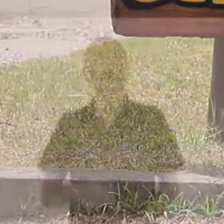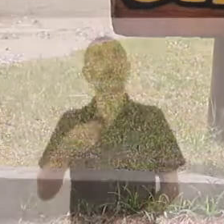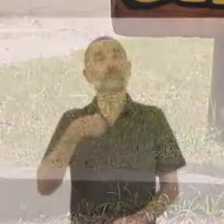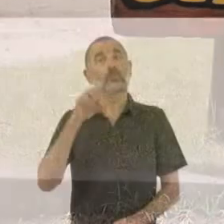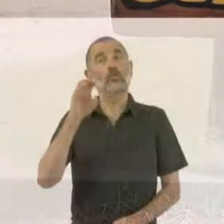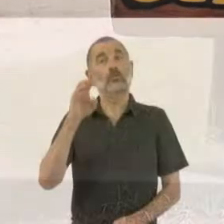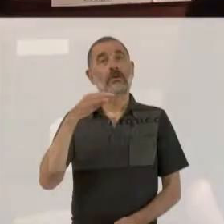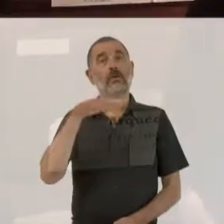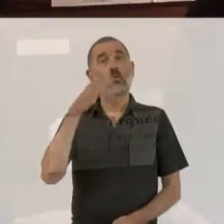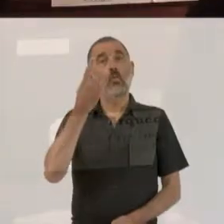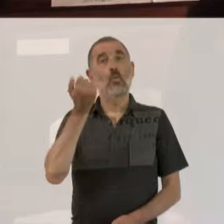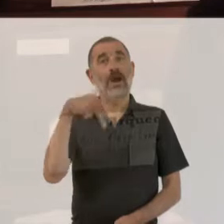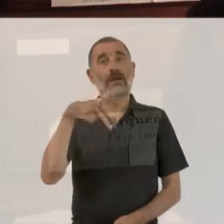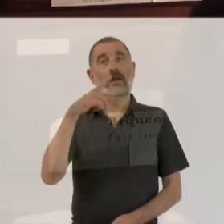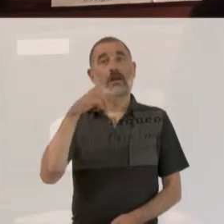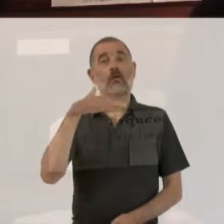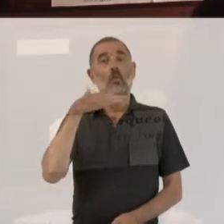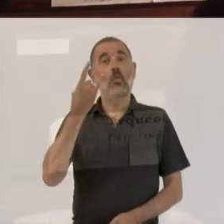Bueno, mi nombre es Juan Conceicienza, soy